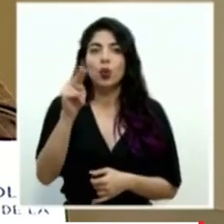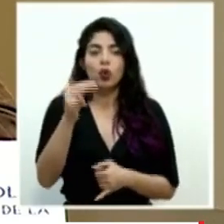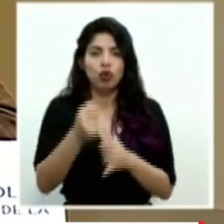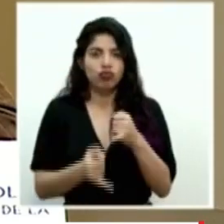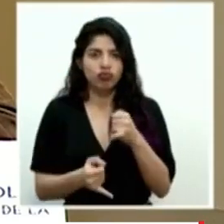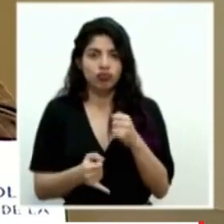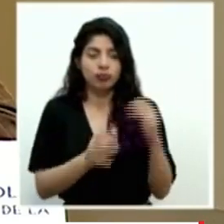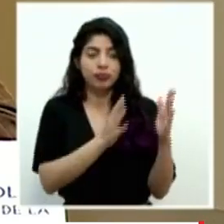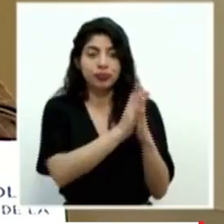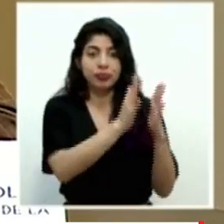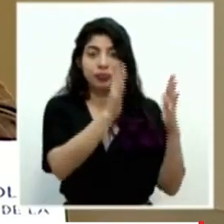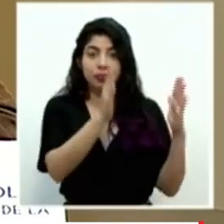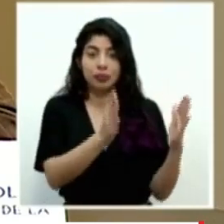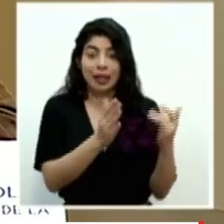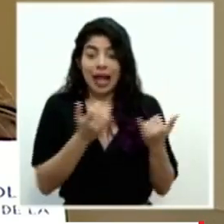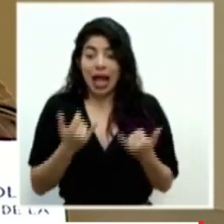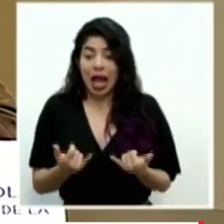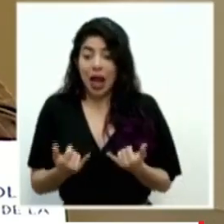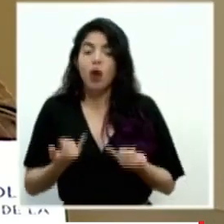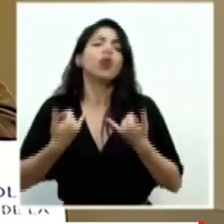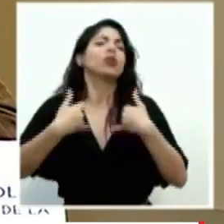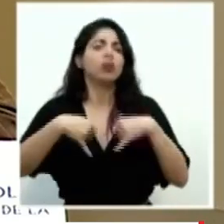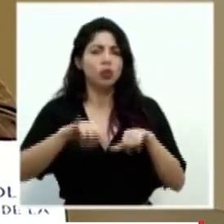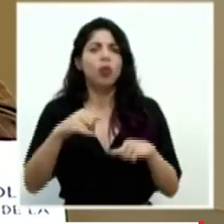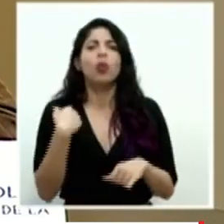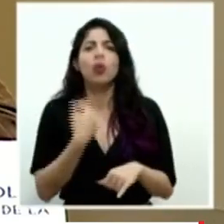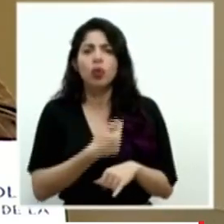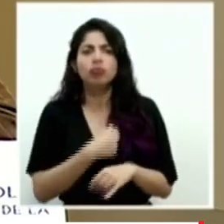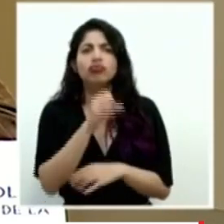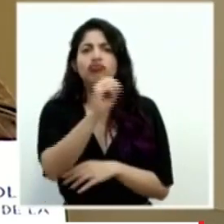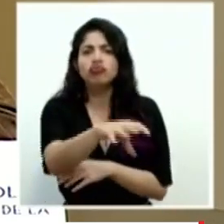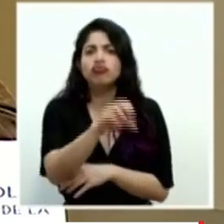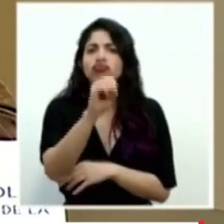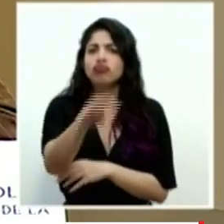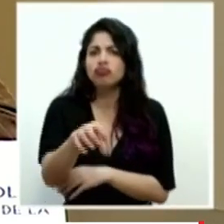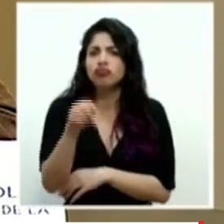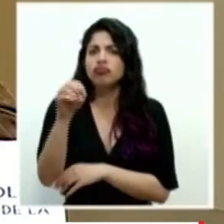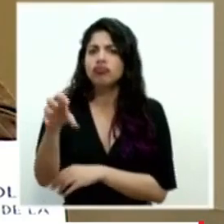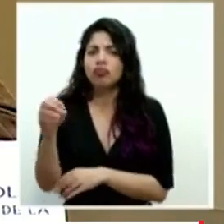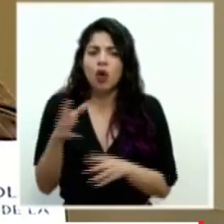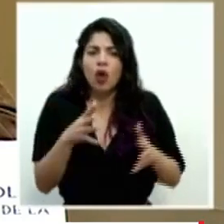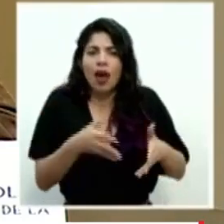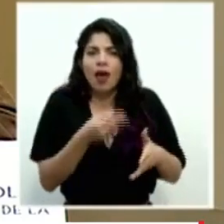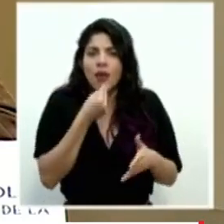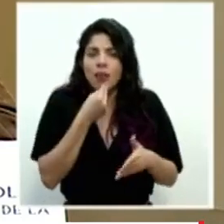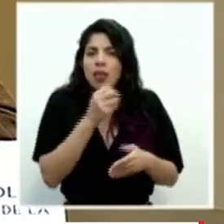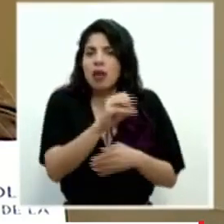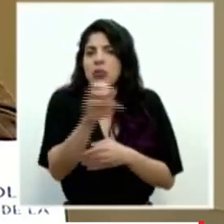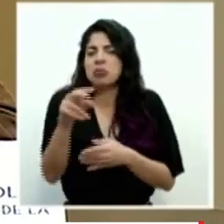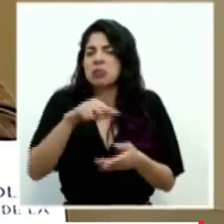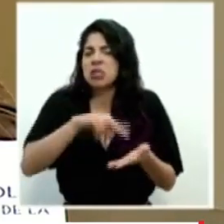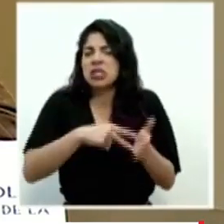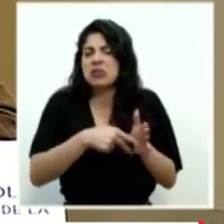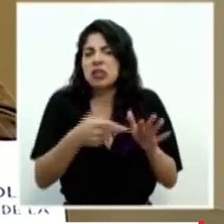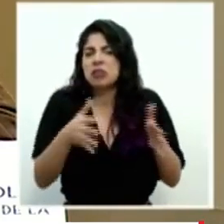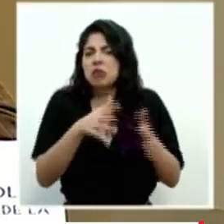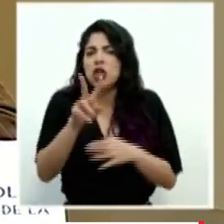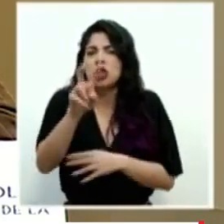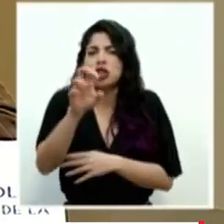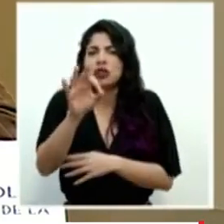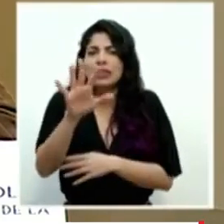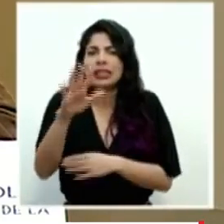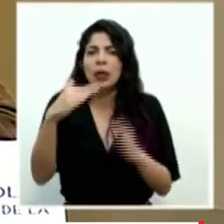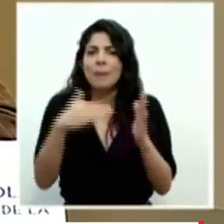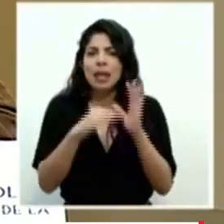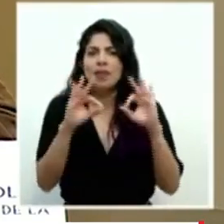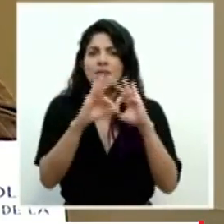el 15 de junio. A la fecha nosotros aún nos mantenemos entregando los remanentes, estamos hablando de aproximadamente